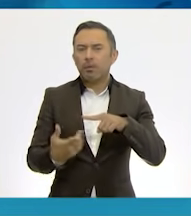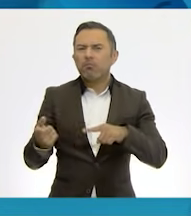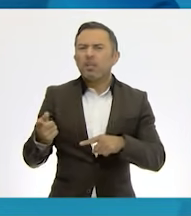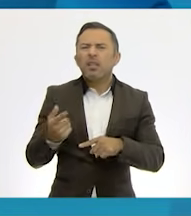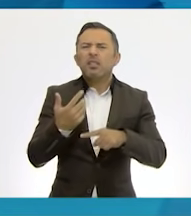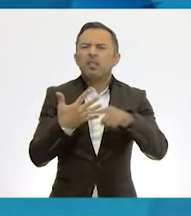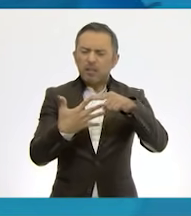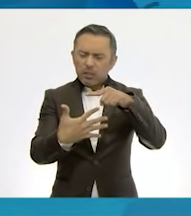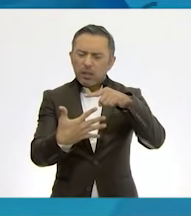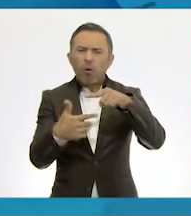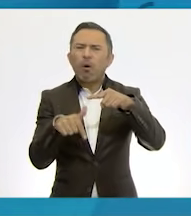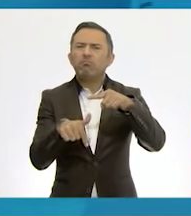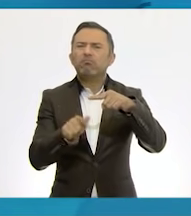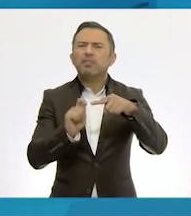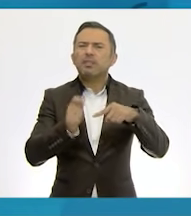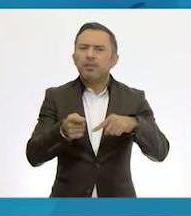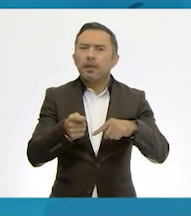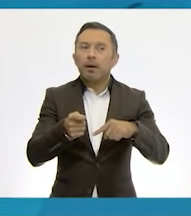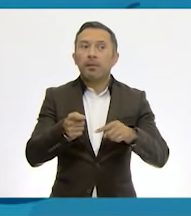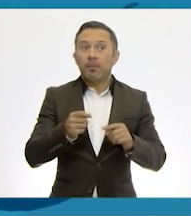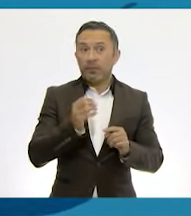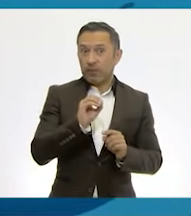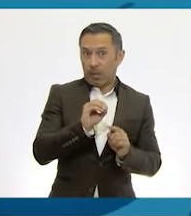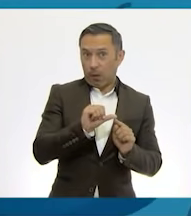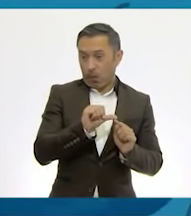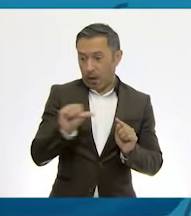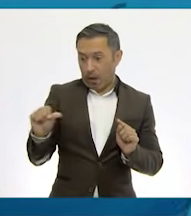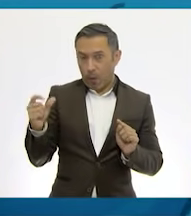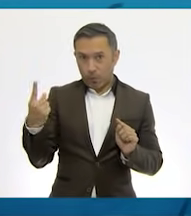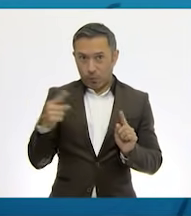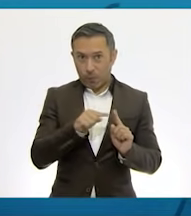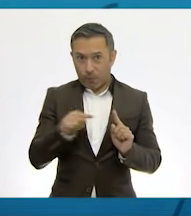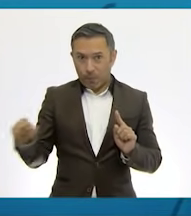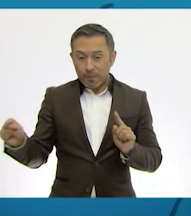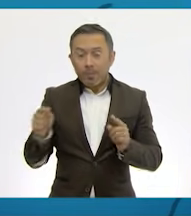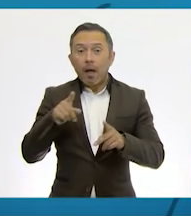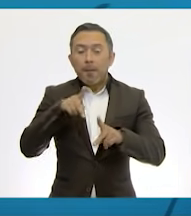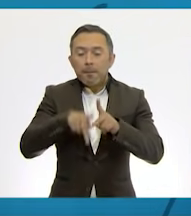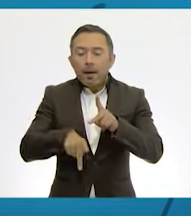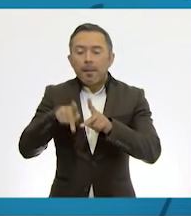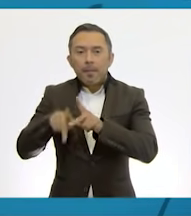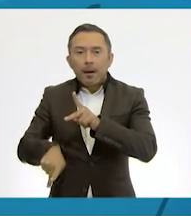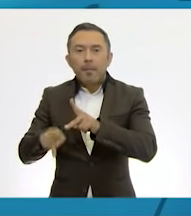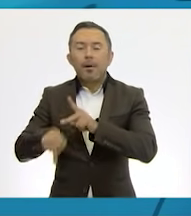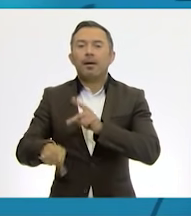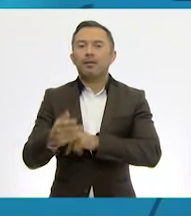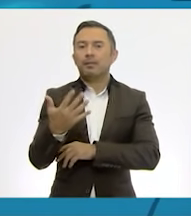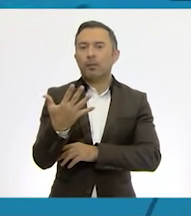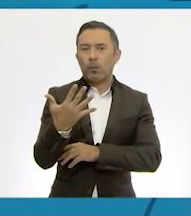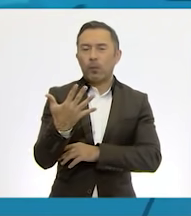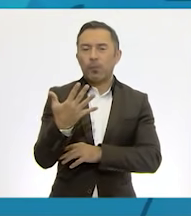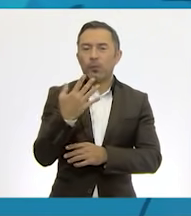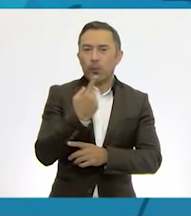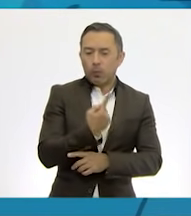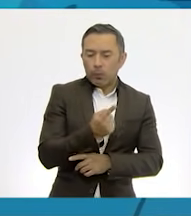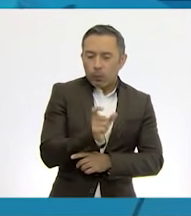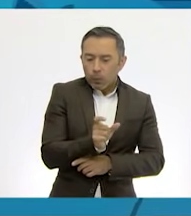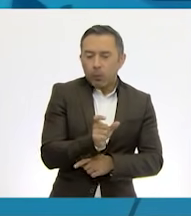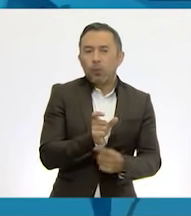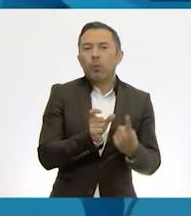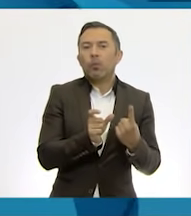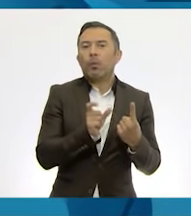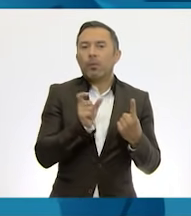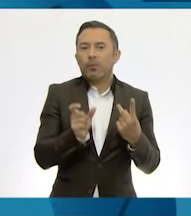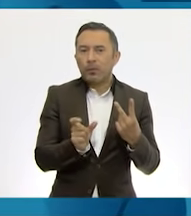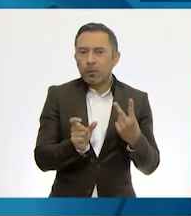Pues que está dividido en uno, dos, tres, cuatro, cinco espacios iguales, y de esos nos